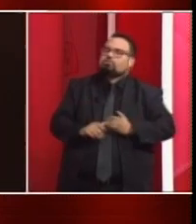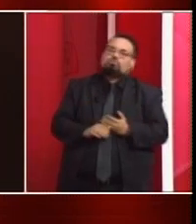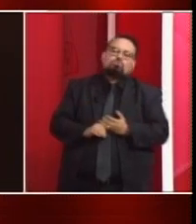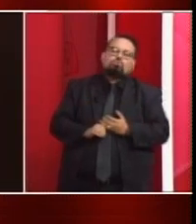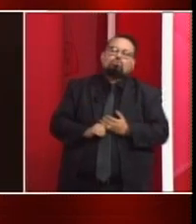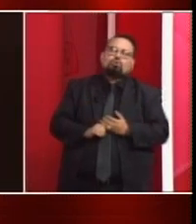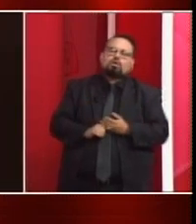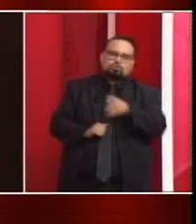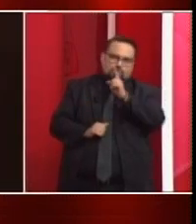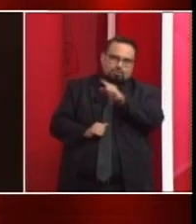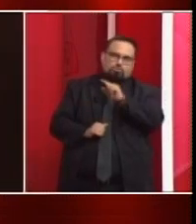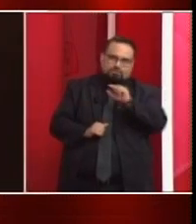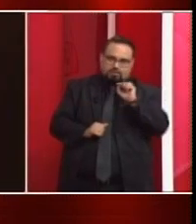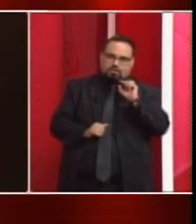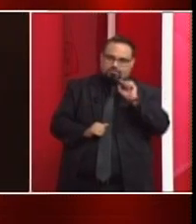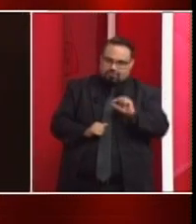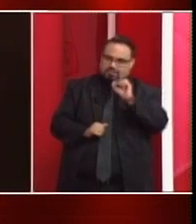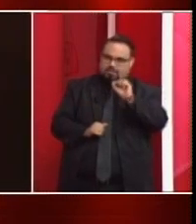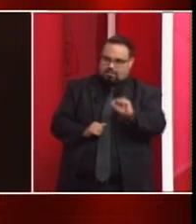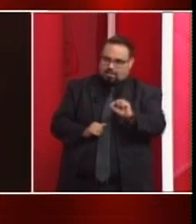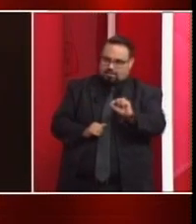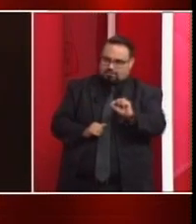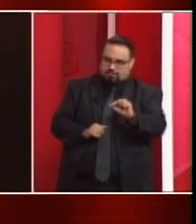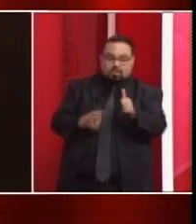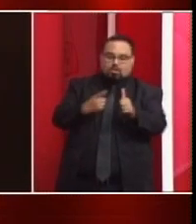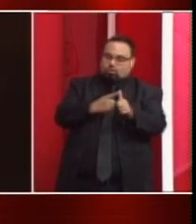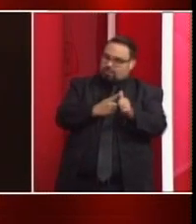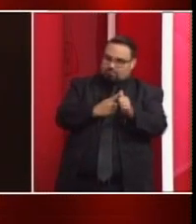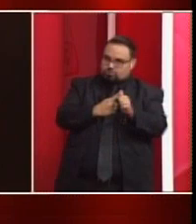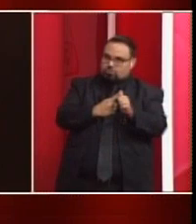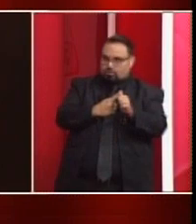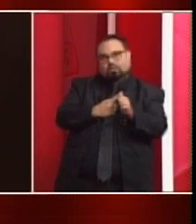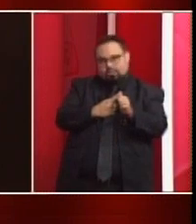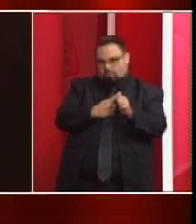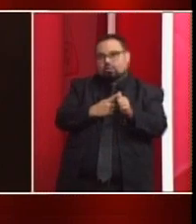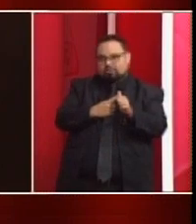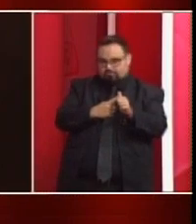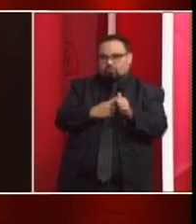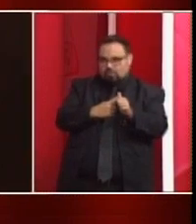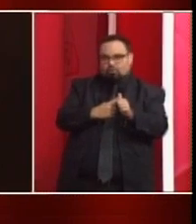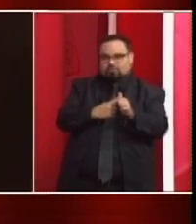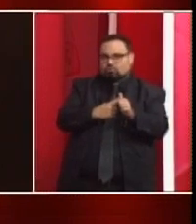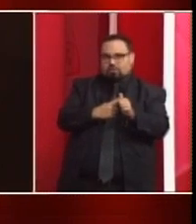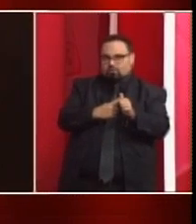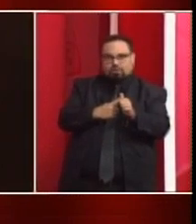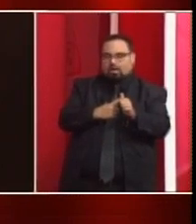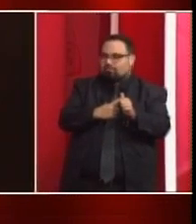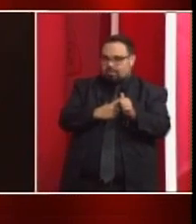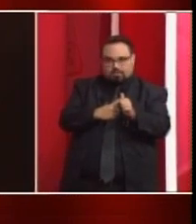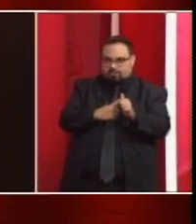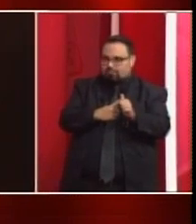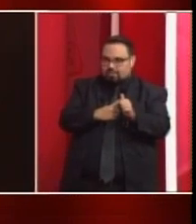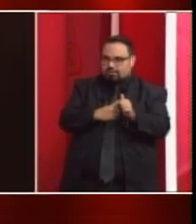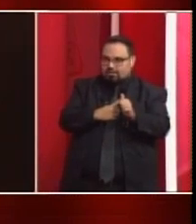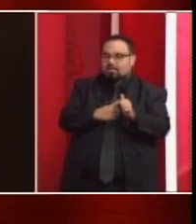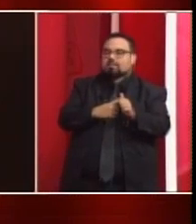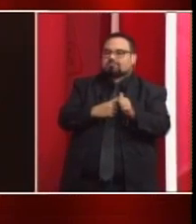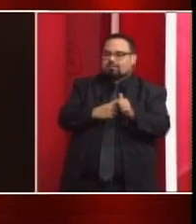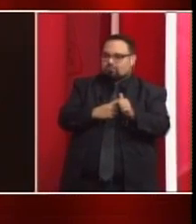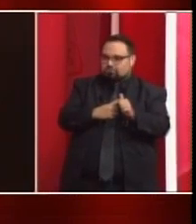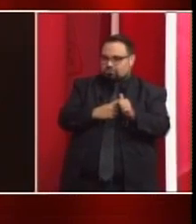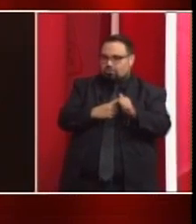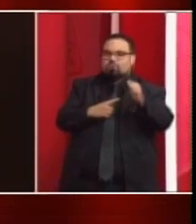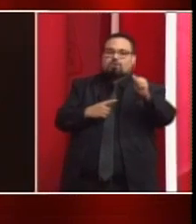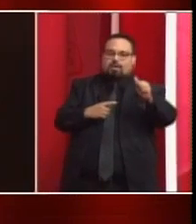está teniendo un relacionamiento bastante difícil en el área, Sandy. Lo miramos con lo que dijo Andrés Manuel López Obrador, que abiertamente